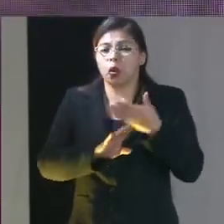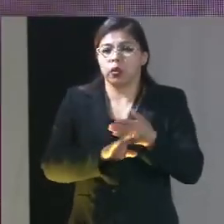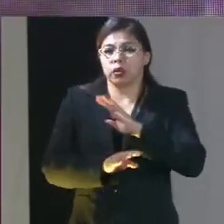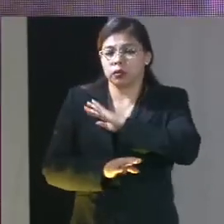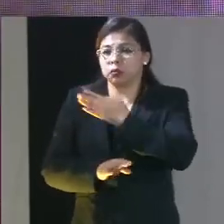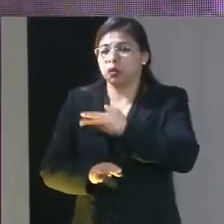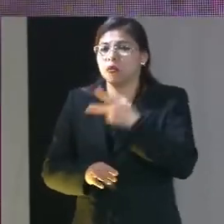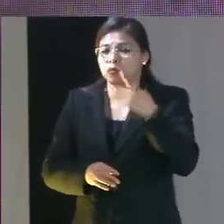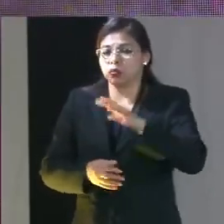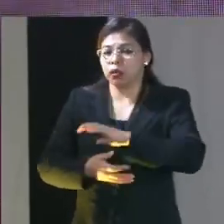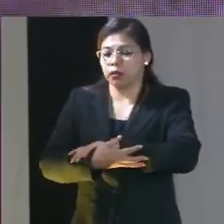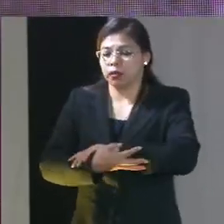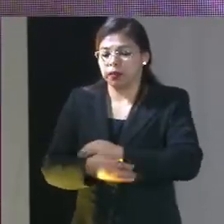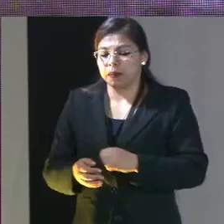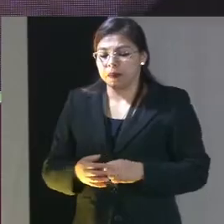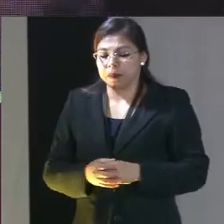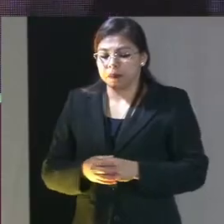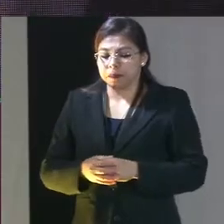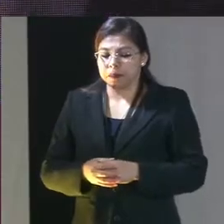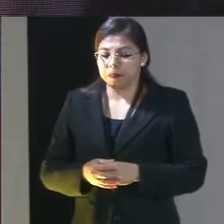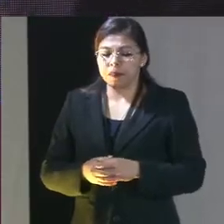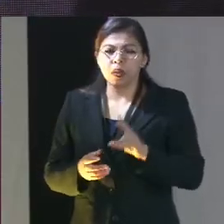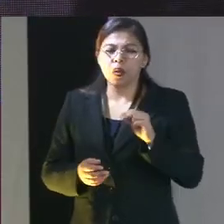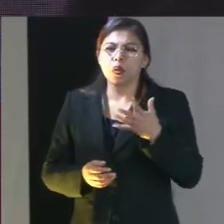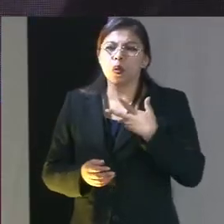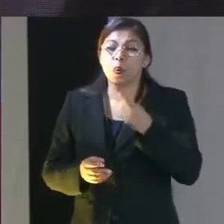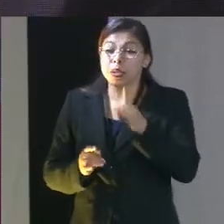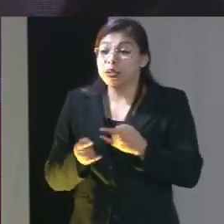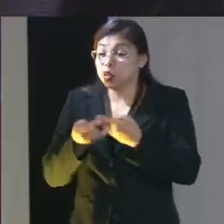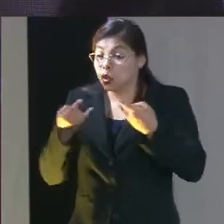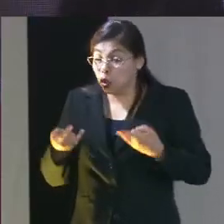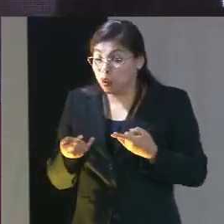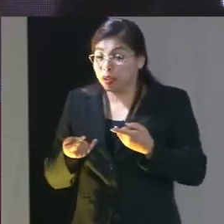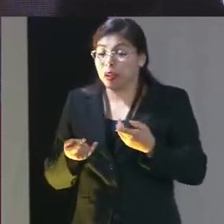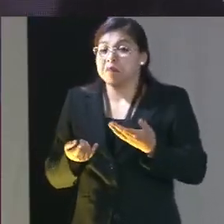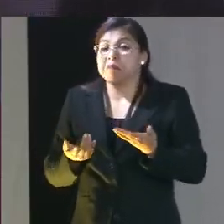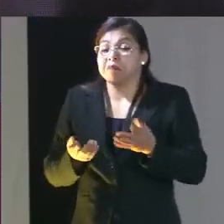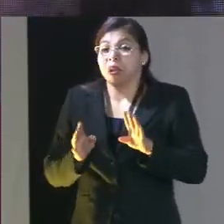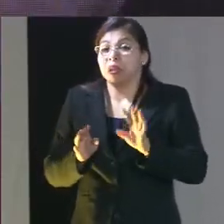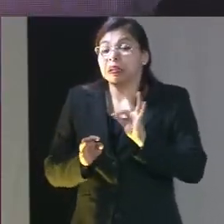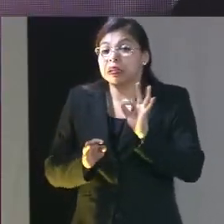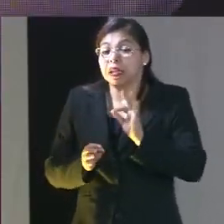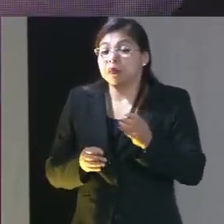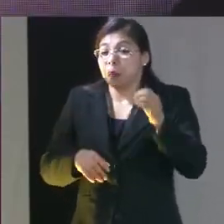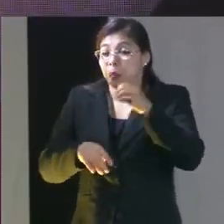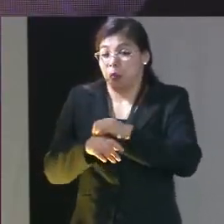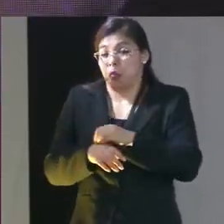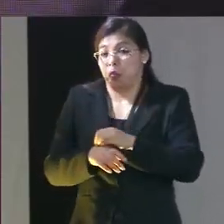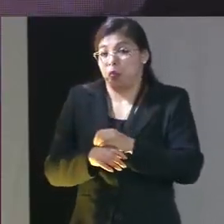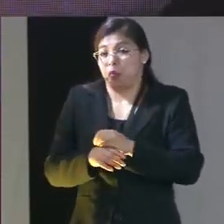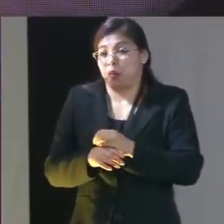aliados. Entonces, pero no hay ningún indicio de que haya sido a propósito.